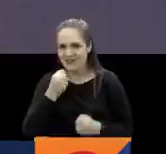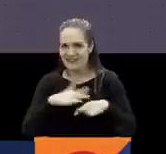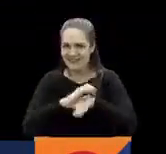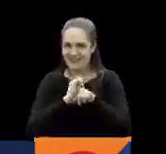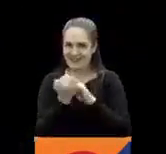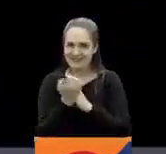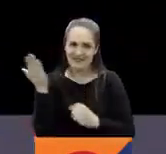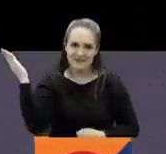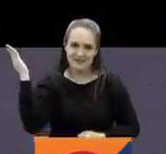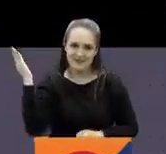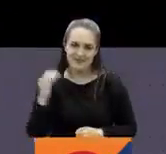noticias